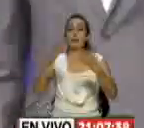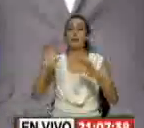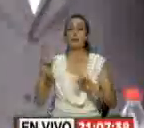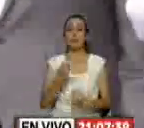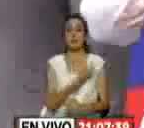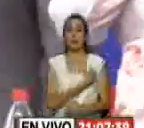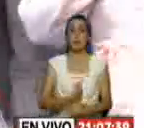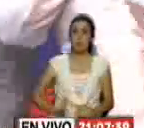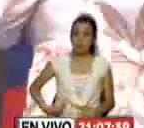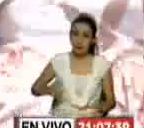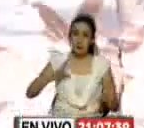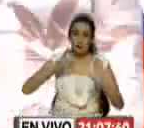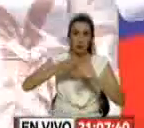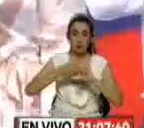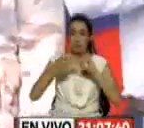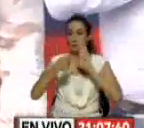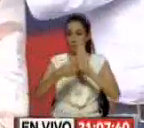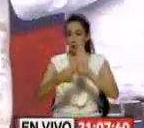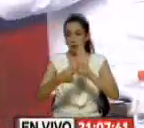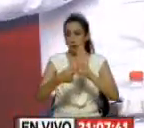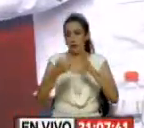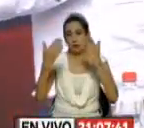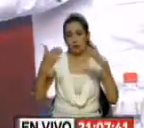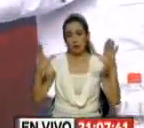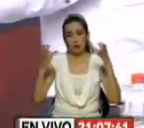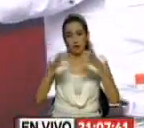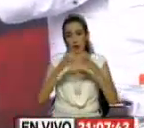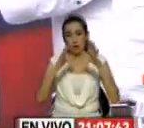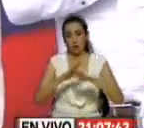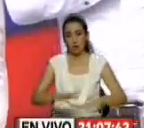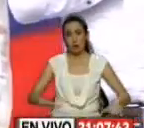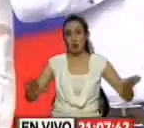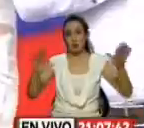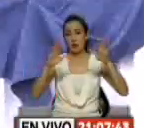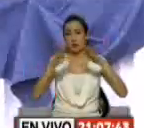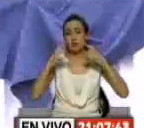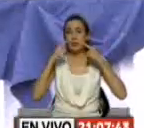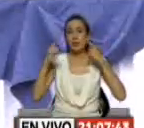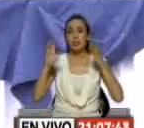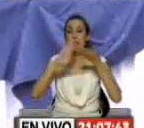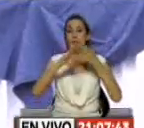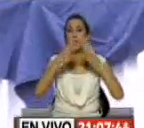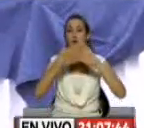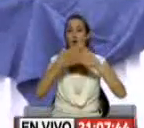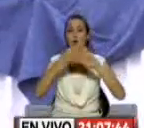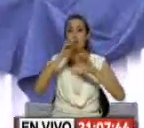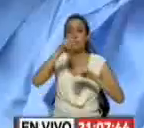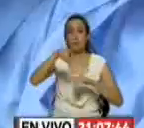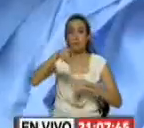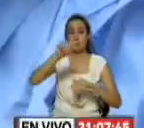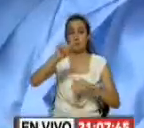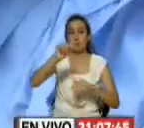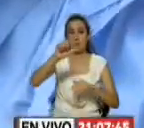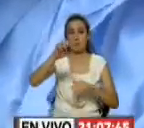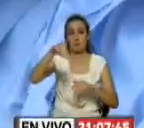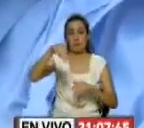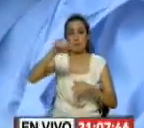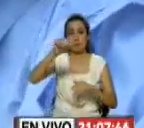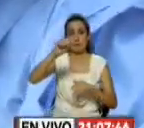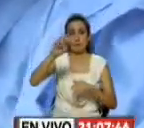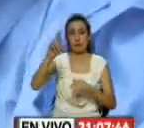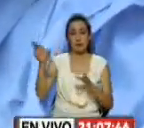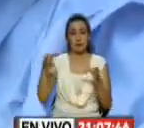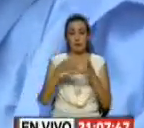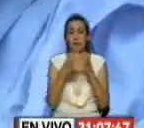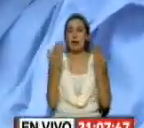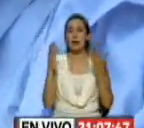Vicuña, lideró el acto conmemorativo efectuado en la cancha de la comunidad de Palmar, al que también se dieron cita delegaciones